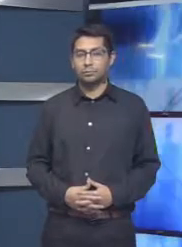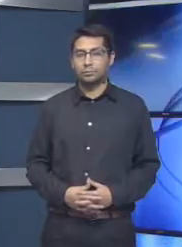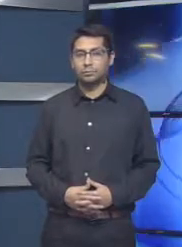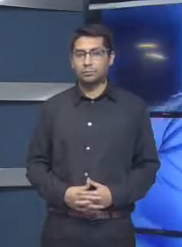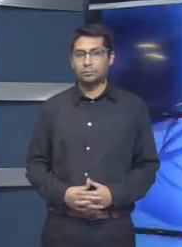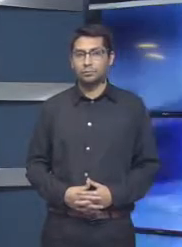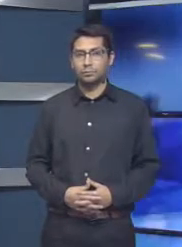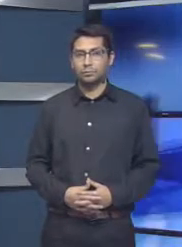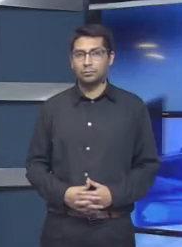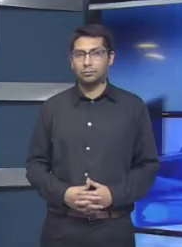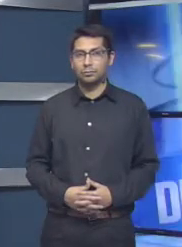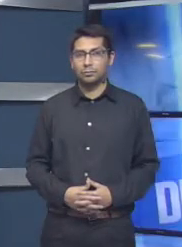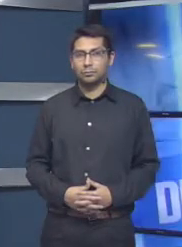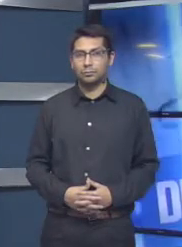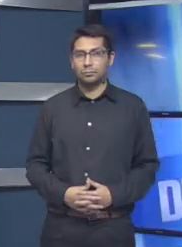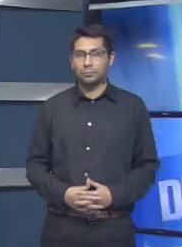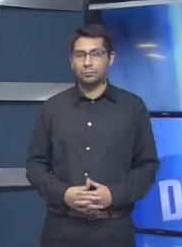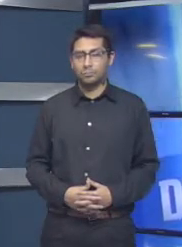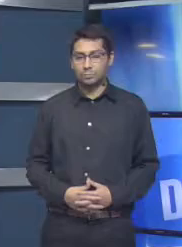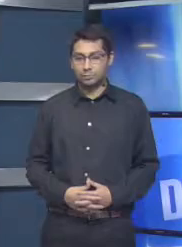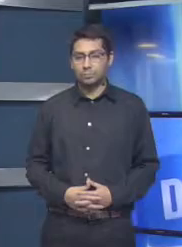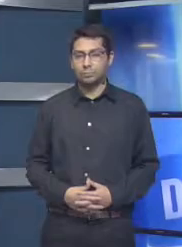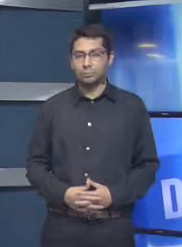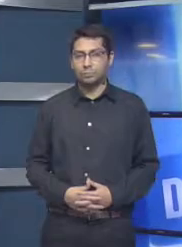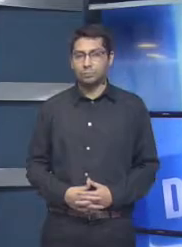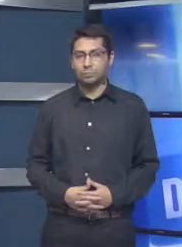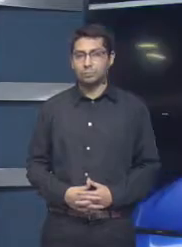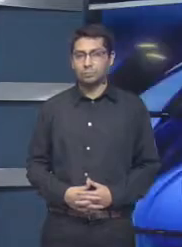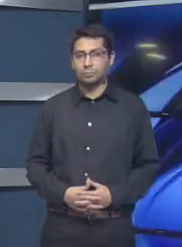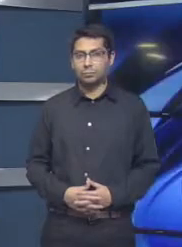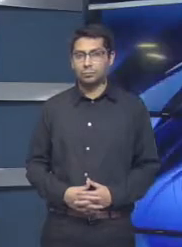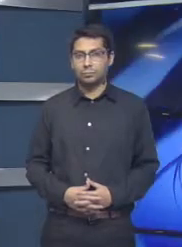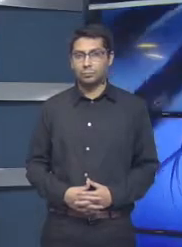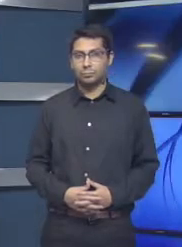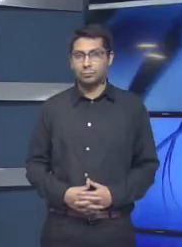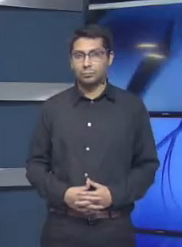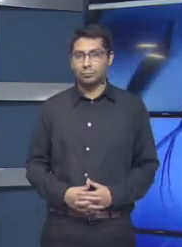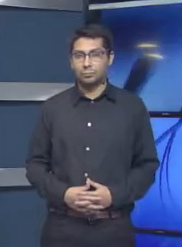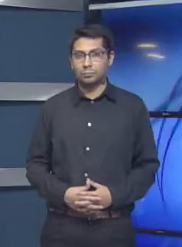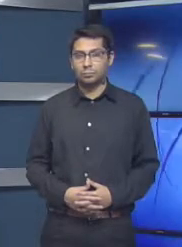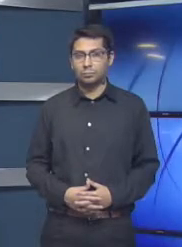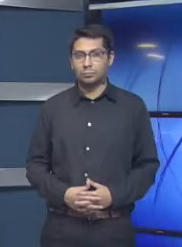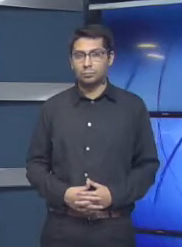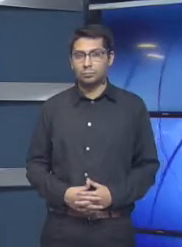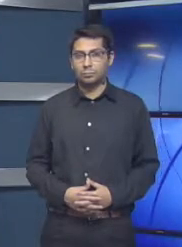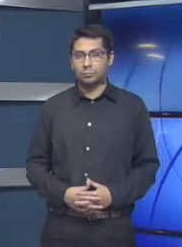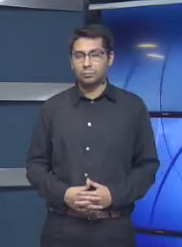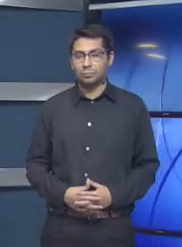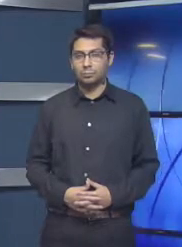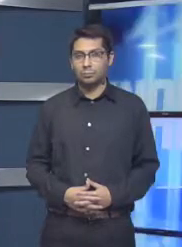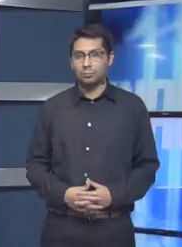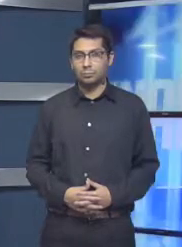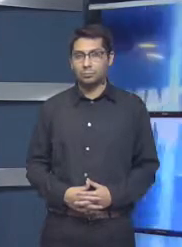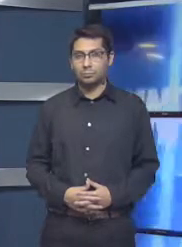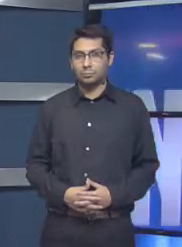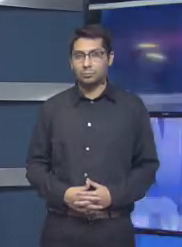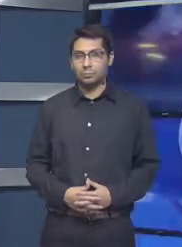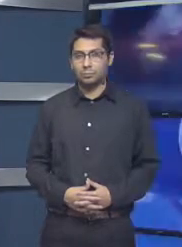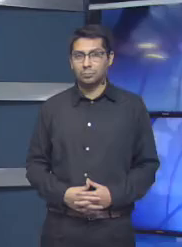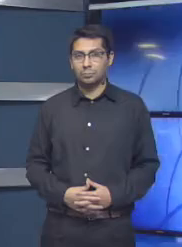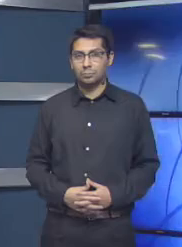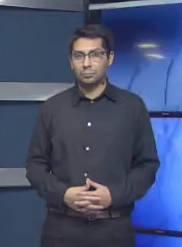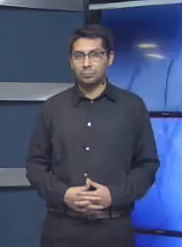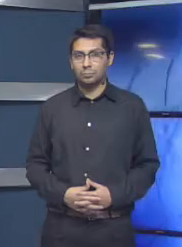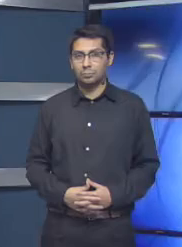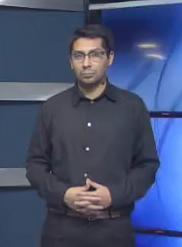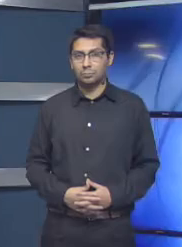que para el consumidor una compra que haga hoy, recién lo va a venir a consumir, le va a pagar la primera cuota dentro